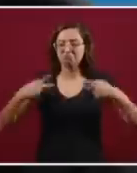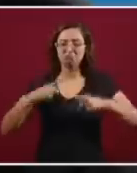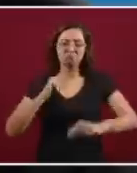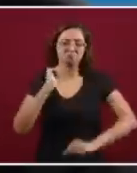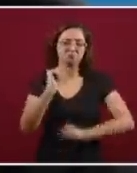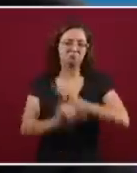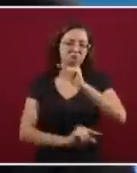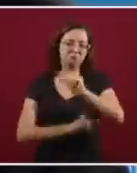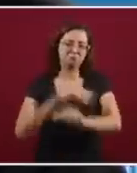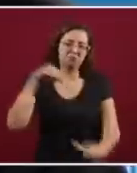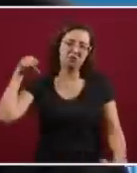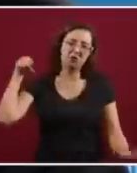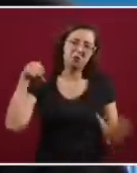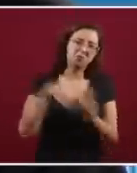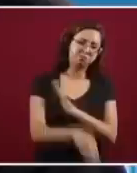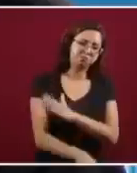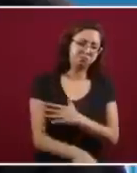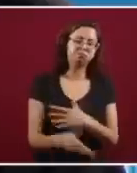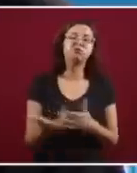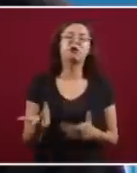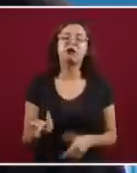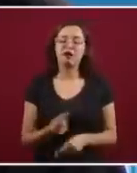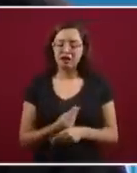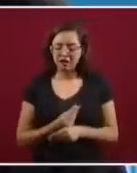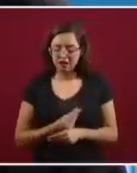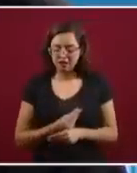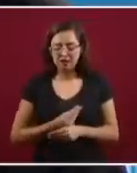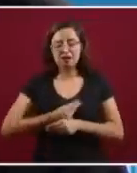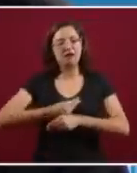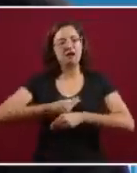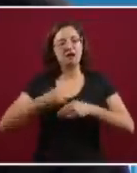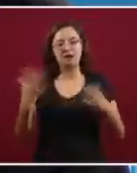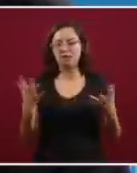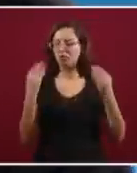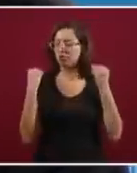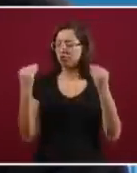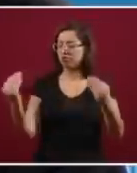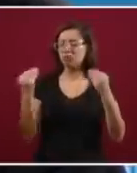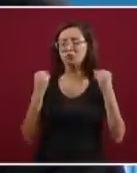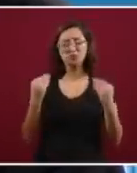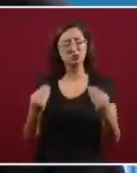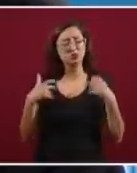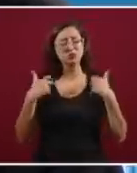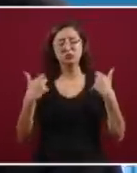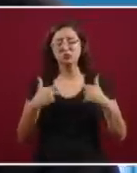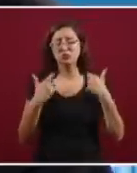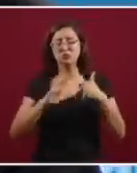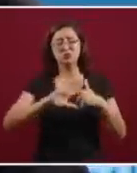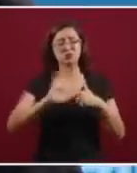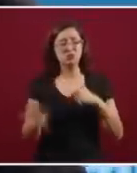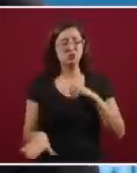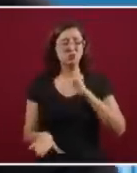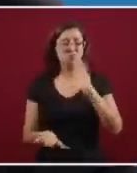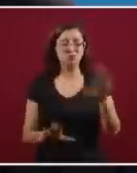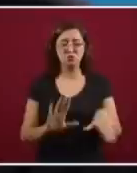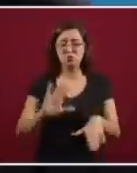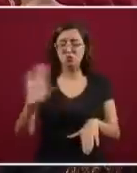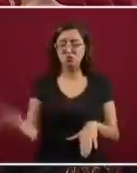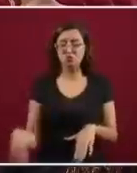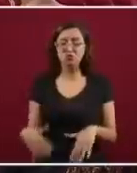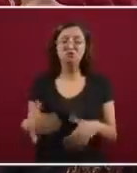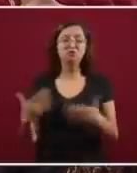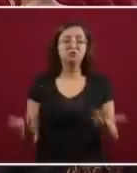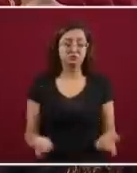desde luego causa una enorme carga de mortalidad de mortalidad que pueden ser por mecanismos